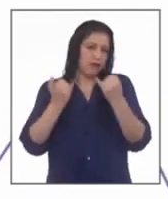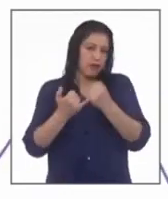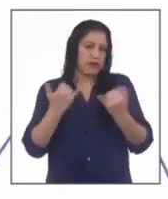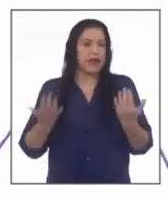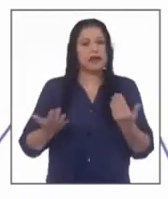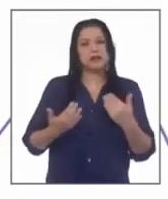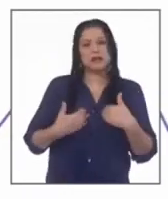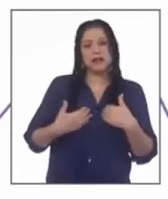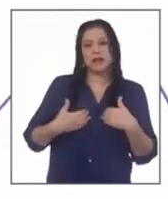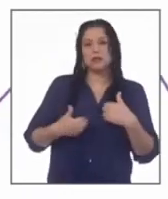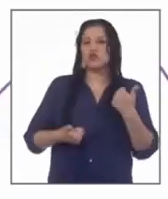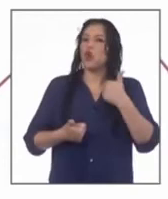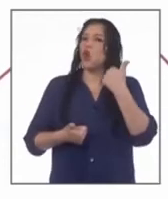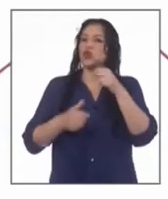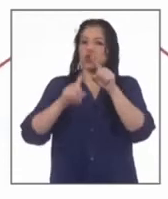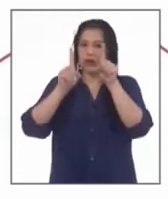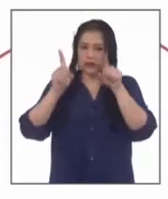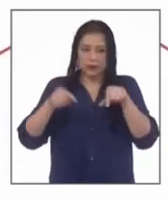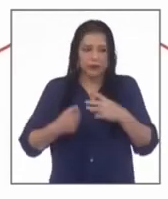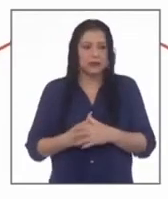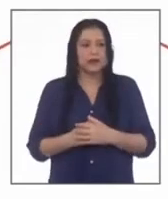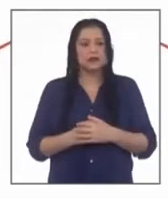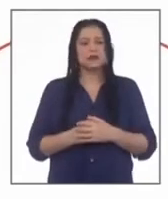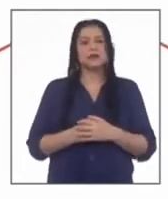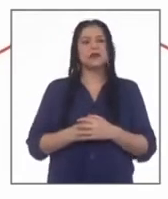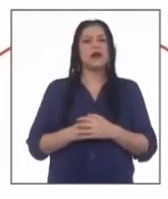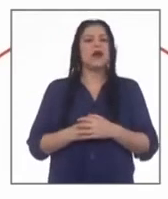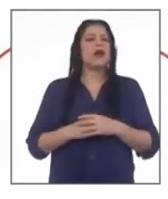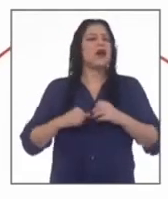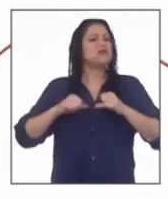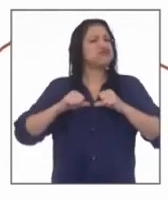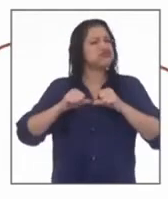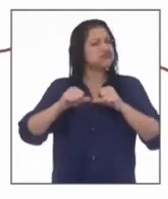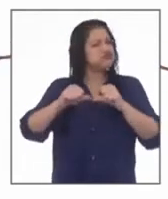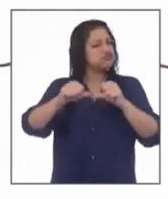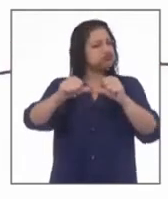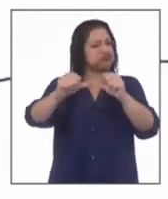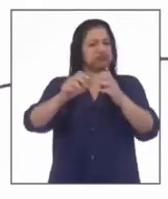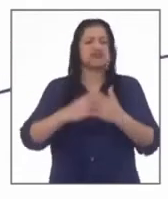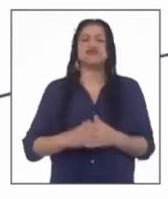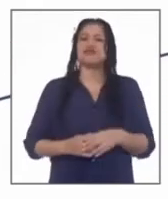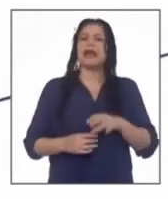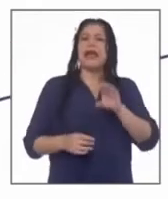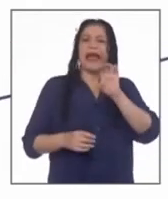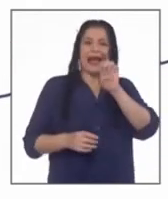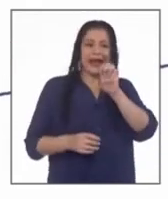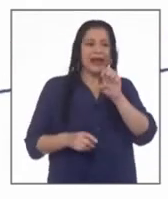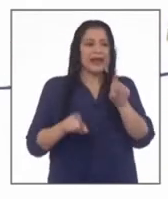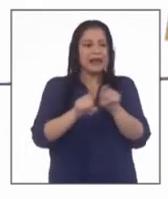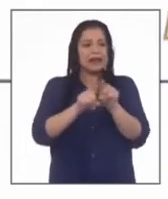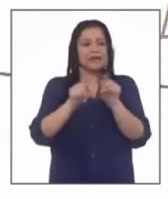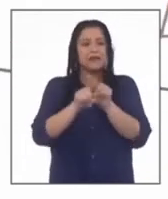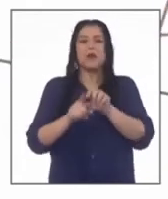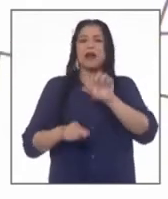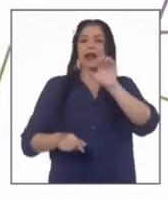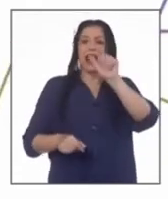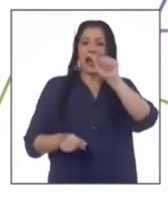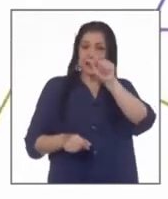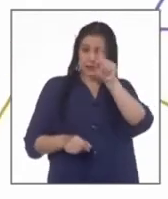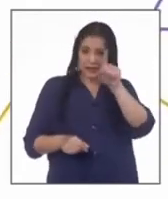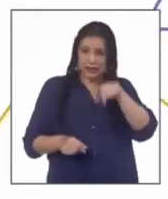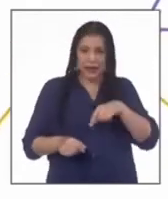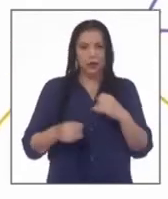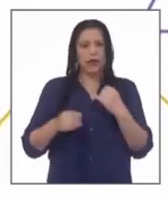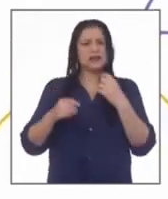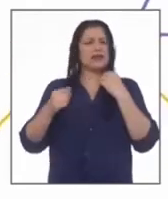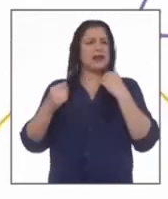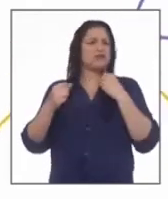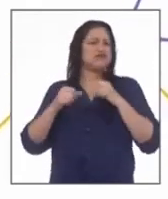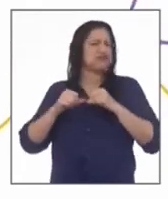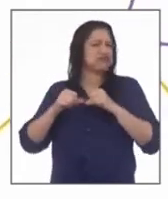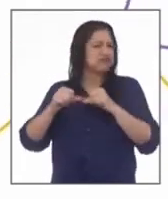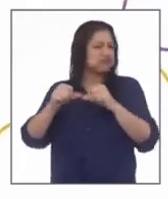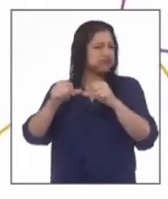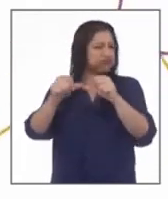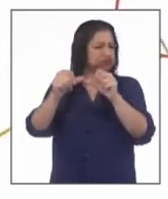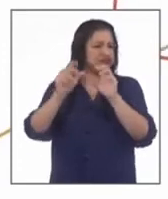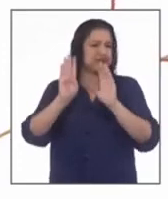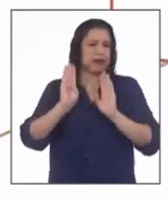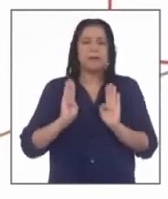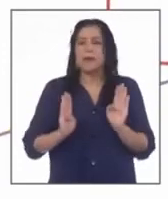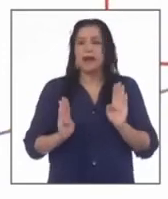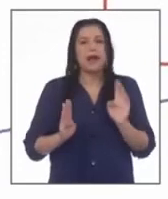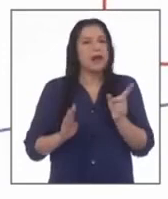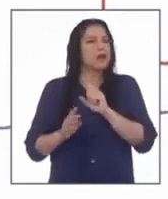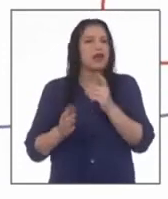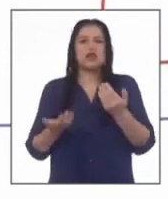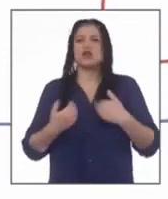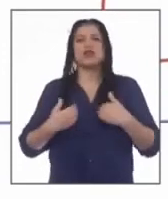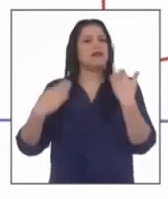Finalmente está el intervalo ilimitado E, igual al intervalo cerrado en A hasta el infinito positivo, que sería abierto ya que es